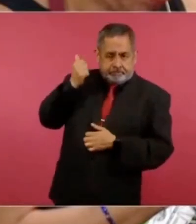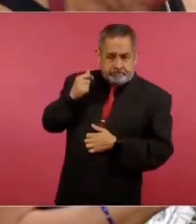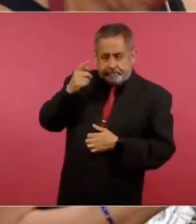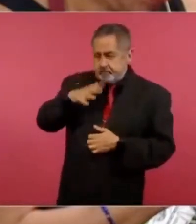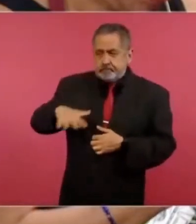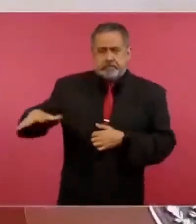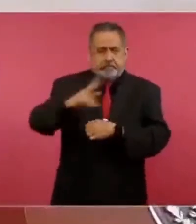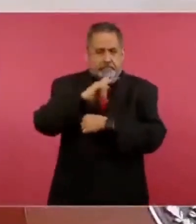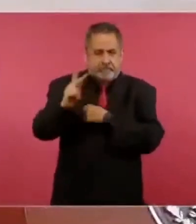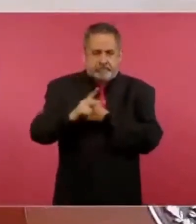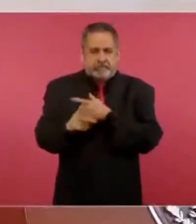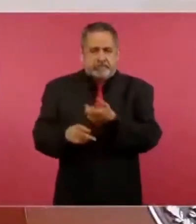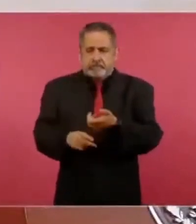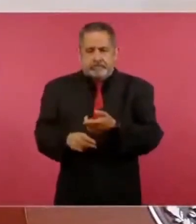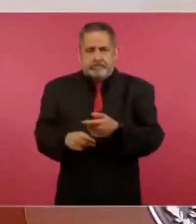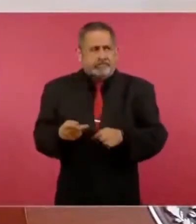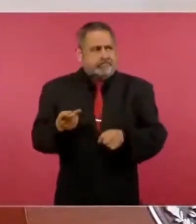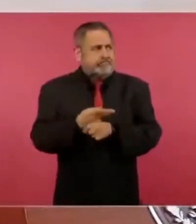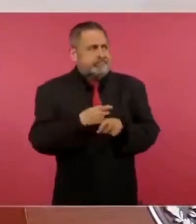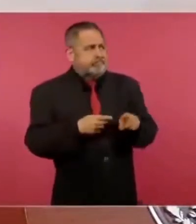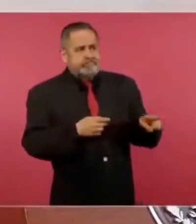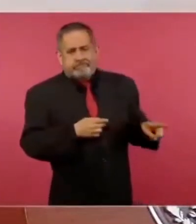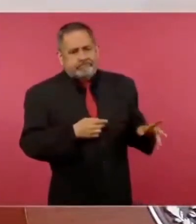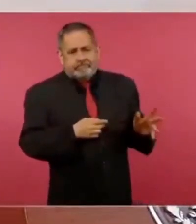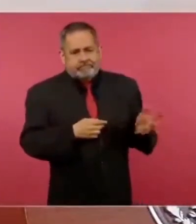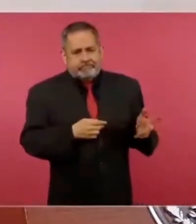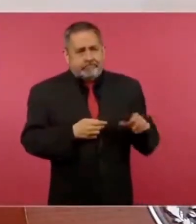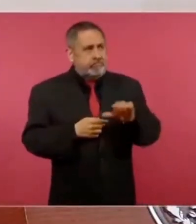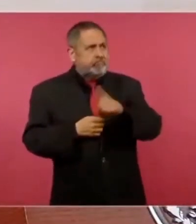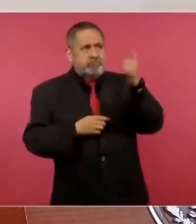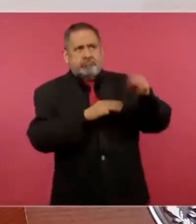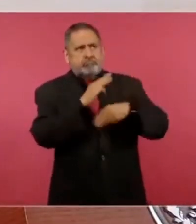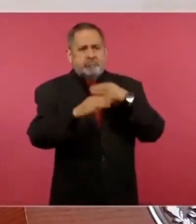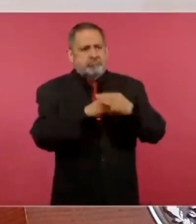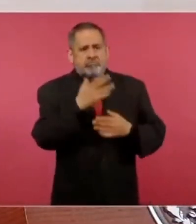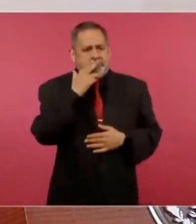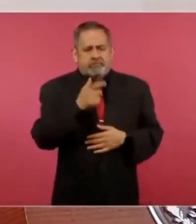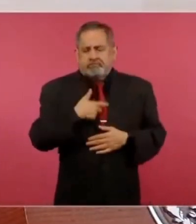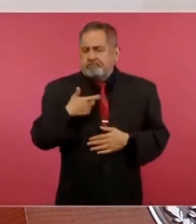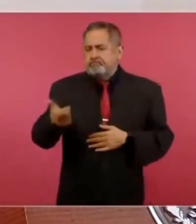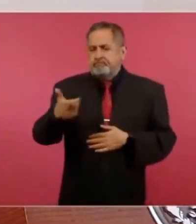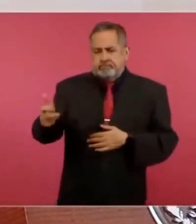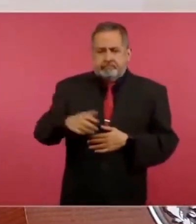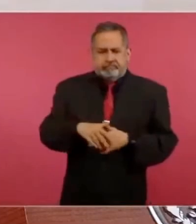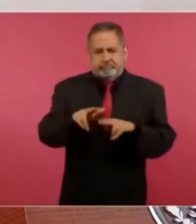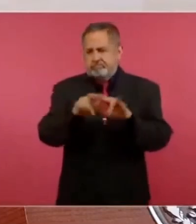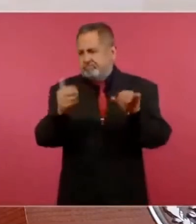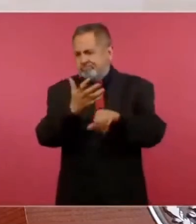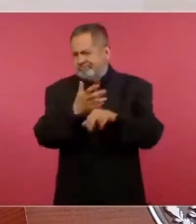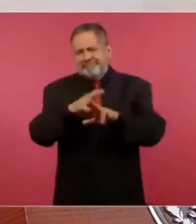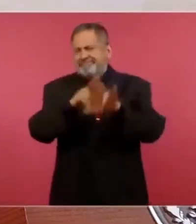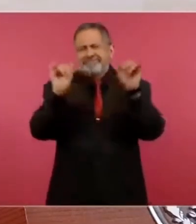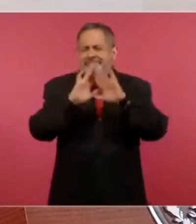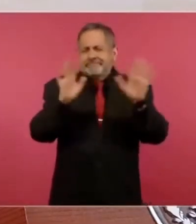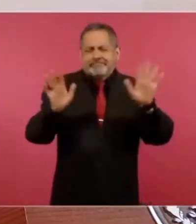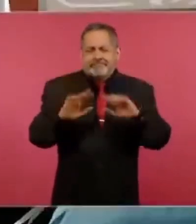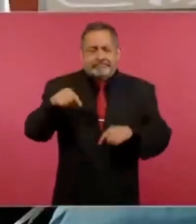país. Eso no sucede en otras partes, ni en Estados Unidos, ni en ningún lado,